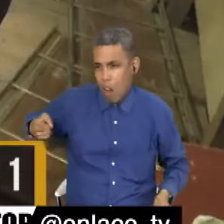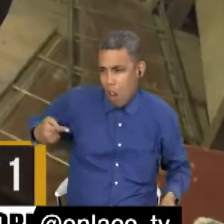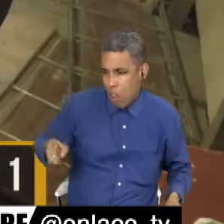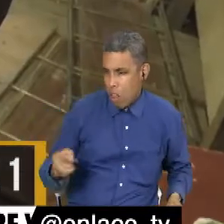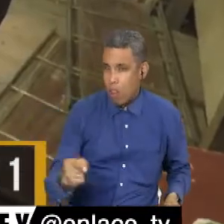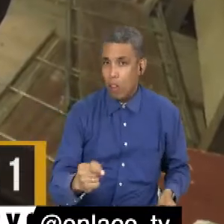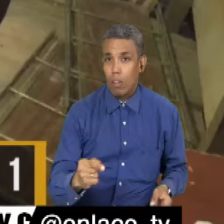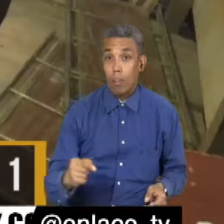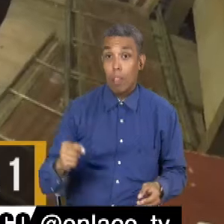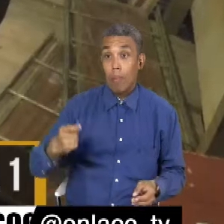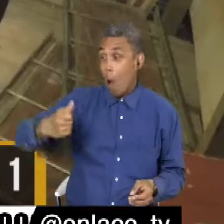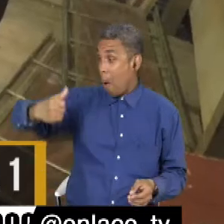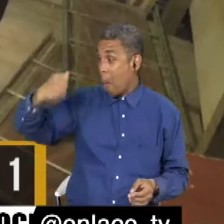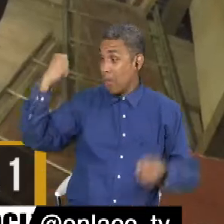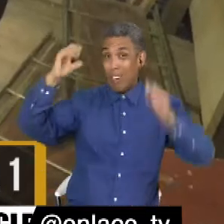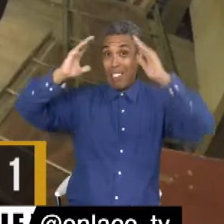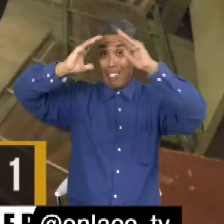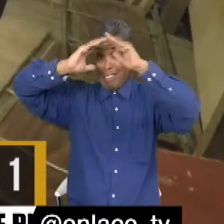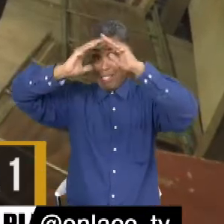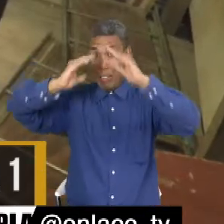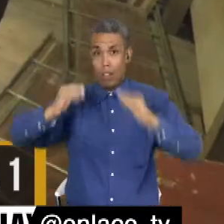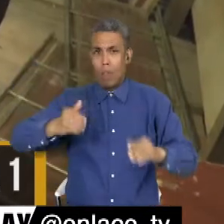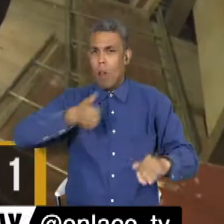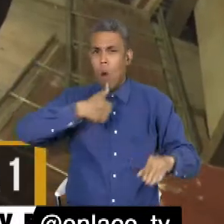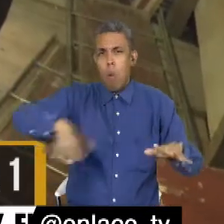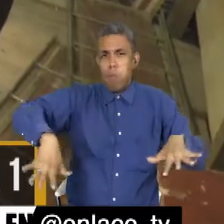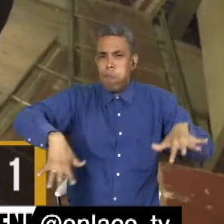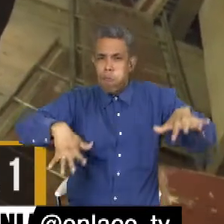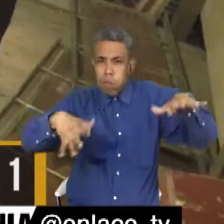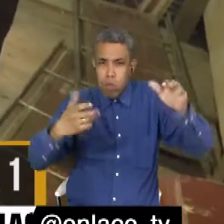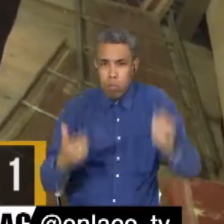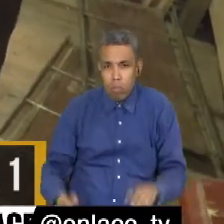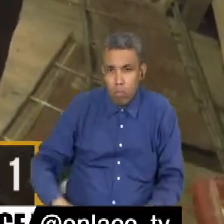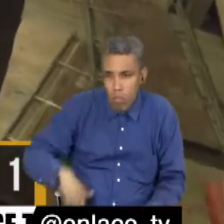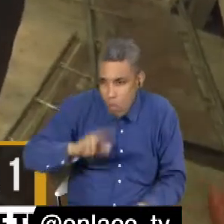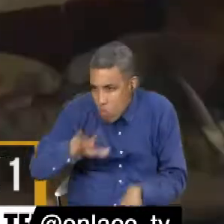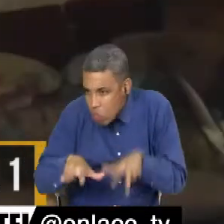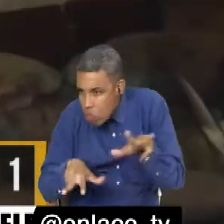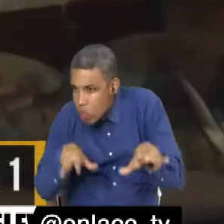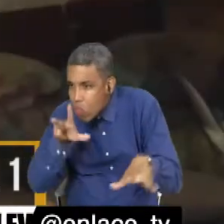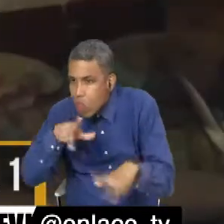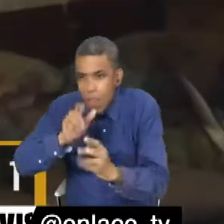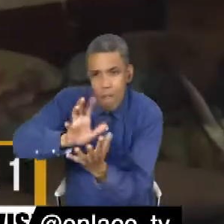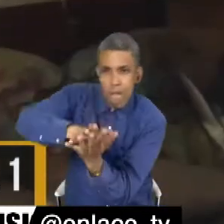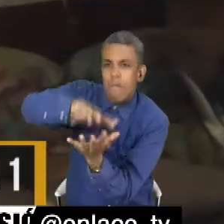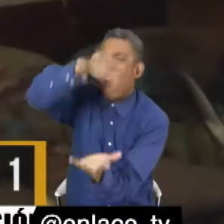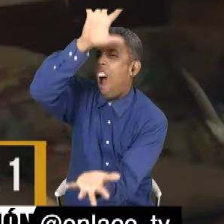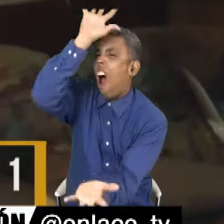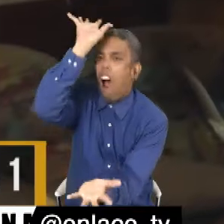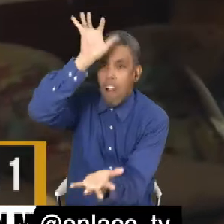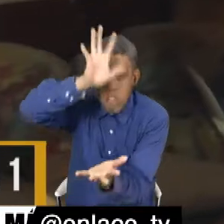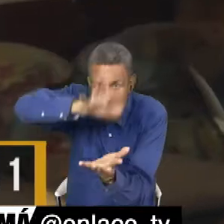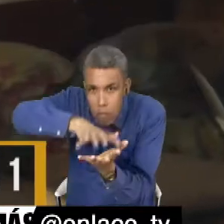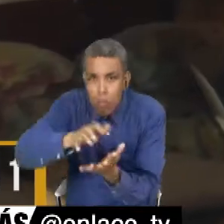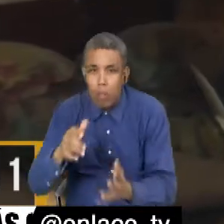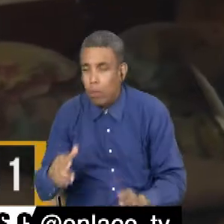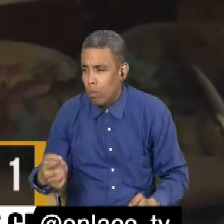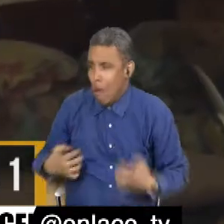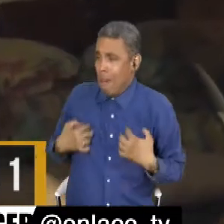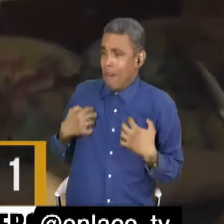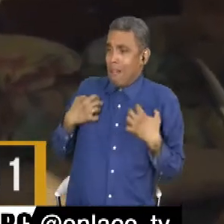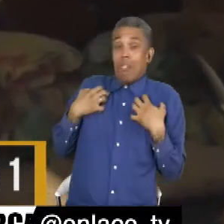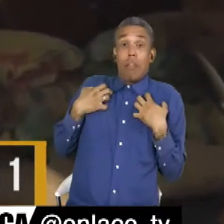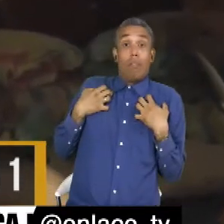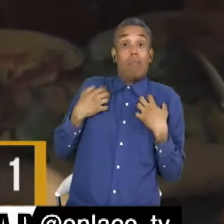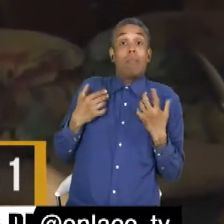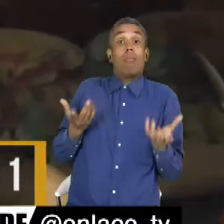un caimán allá atrás, que allá los pelados tienen la foto en el celular. Y me da miedo, sí, porque un animal